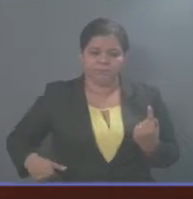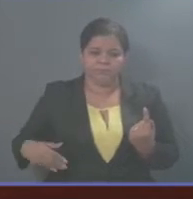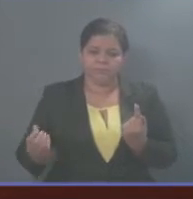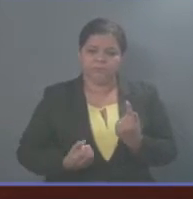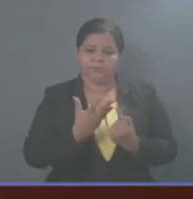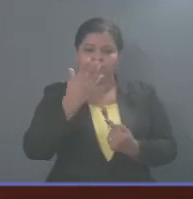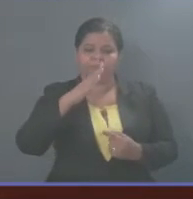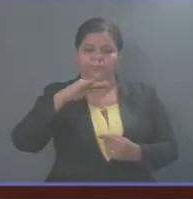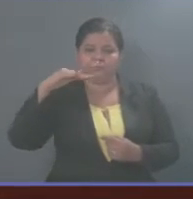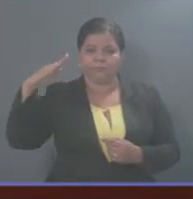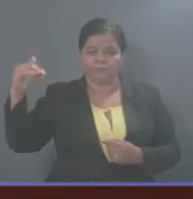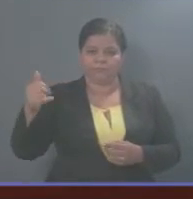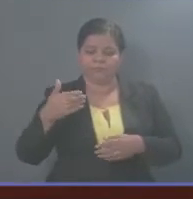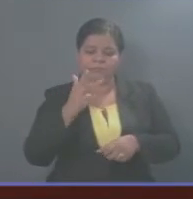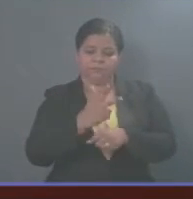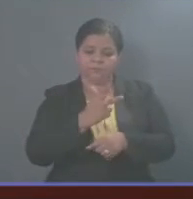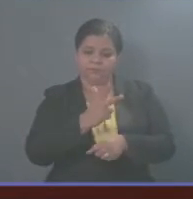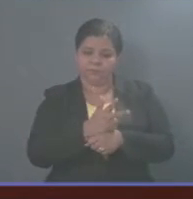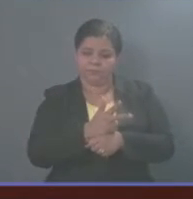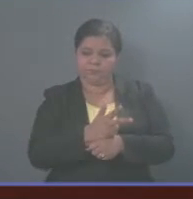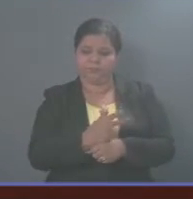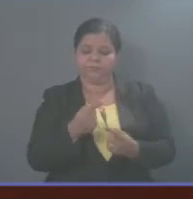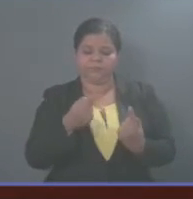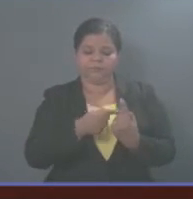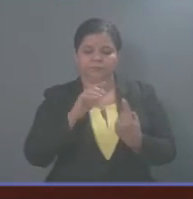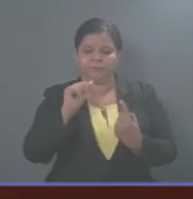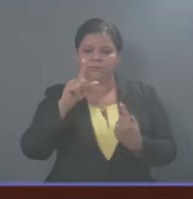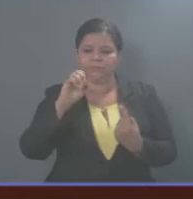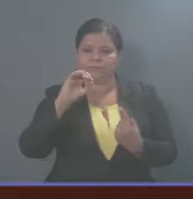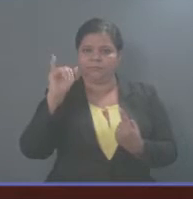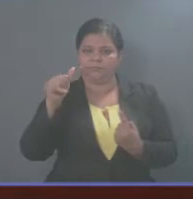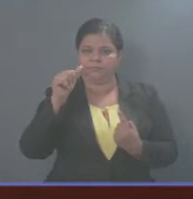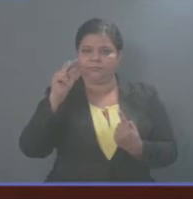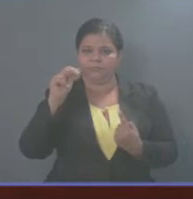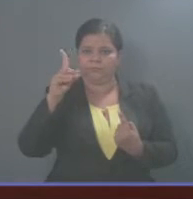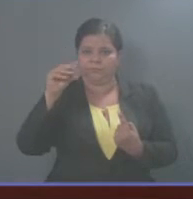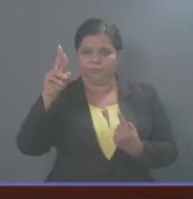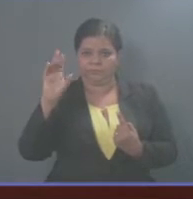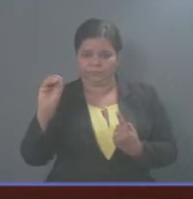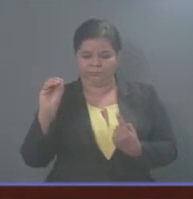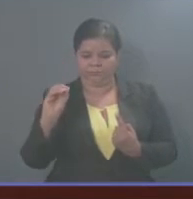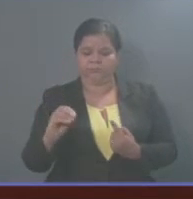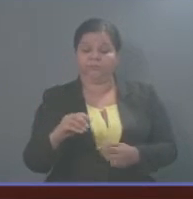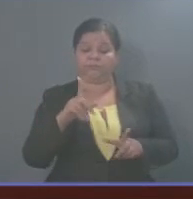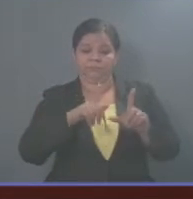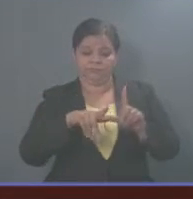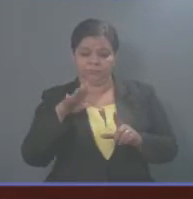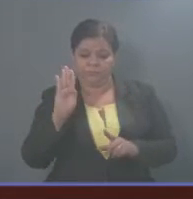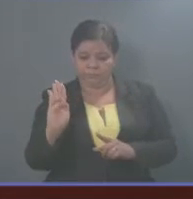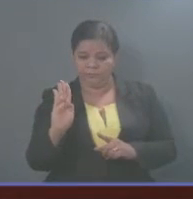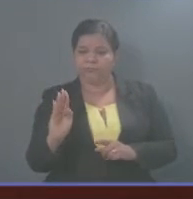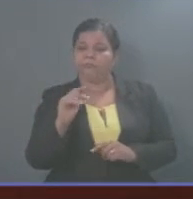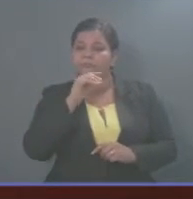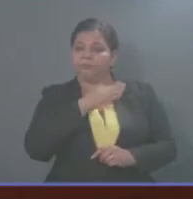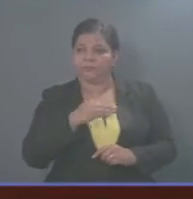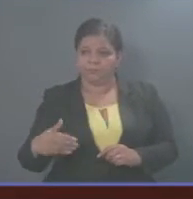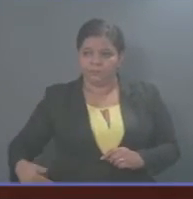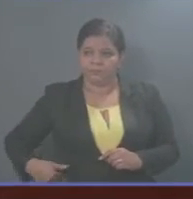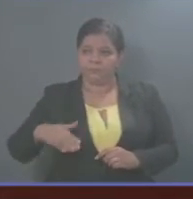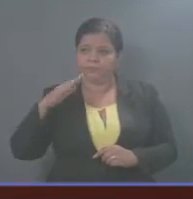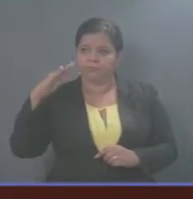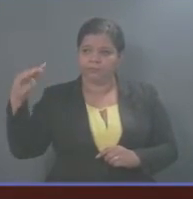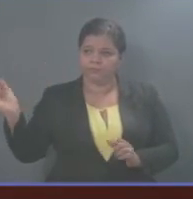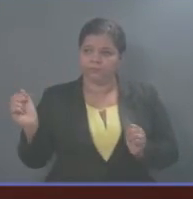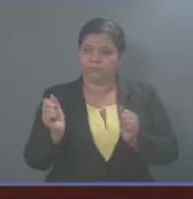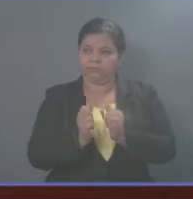la hermana República de Guatemala, Alejandro Yamatei. B. Favorable a la iniciativa del presidente de la República